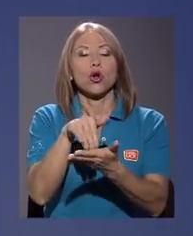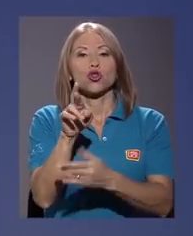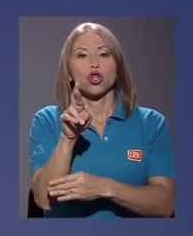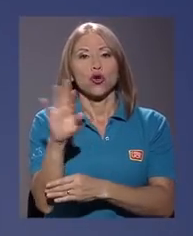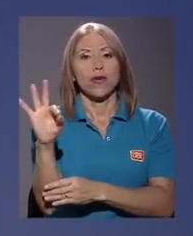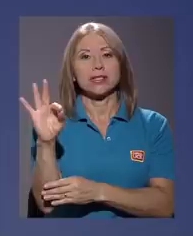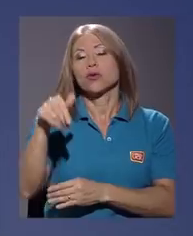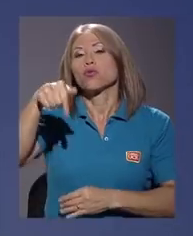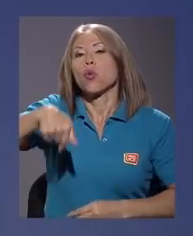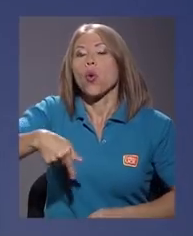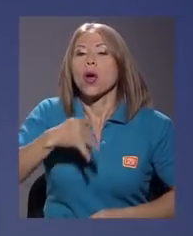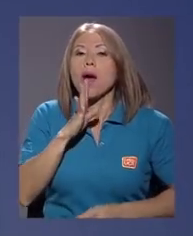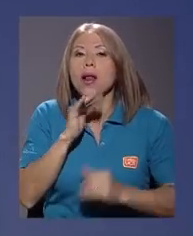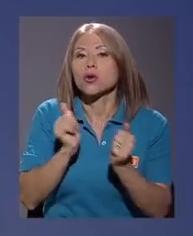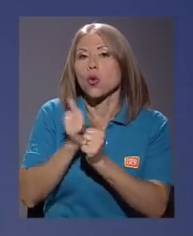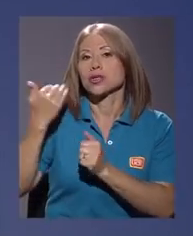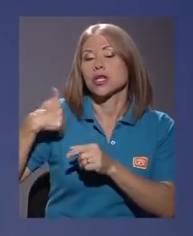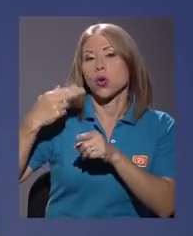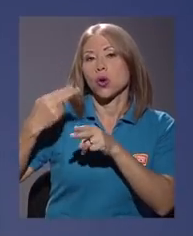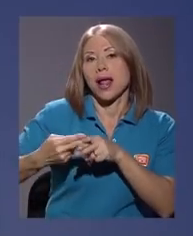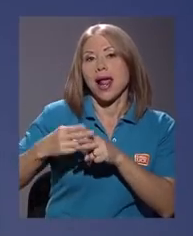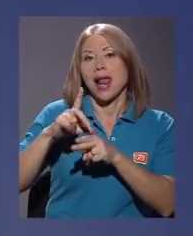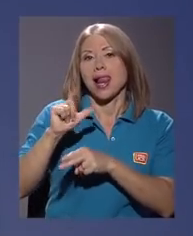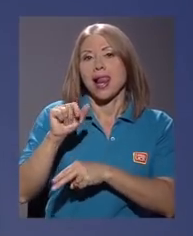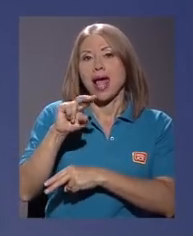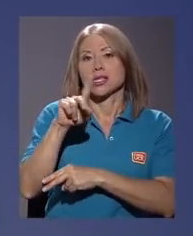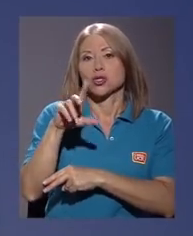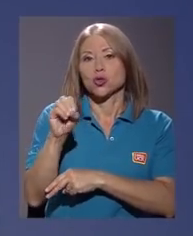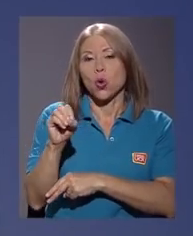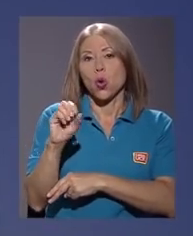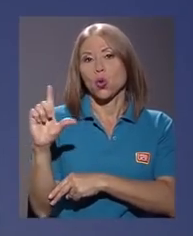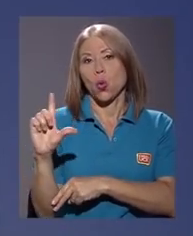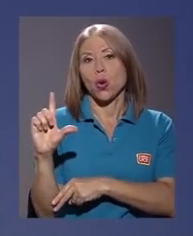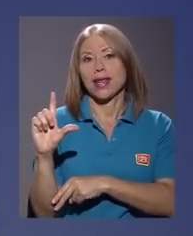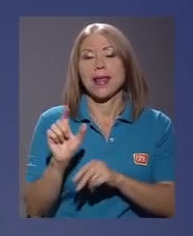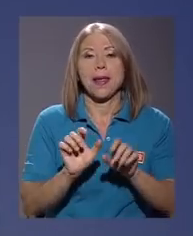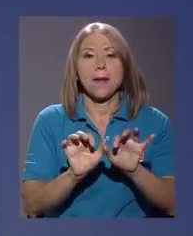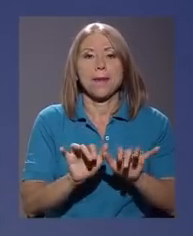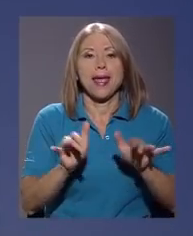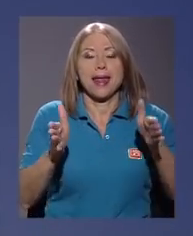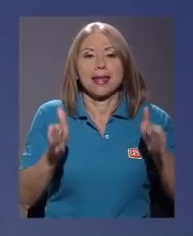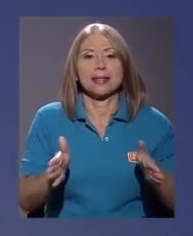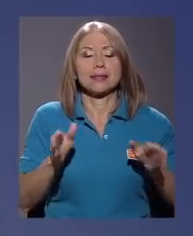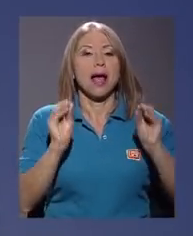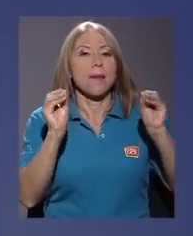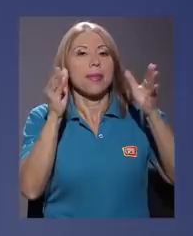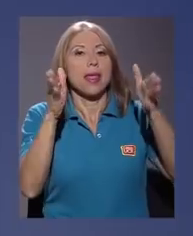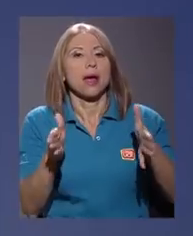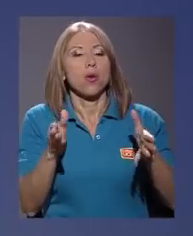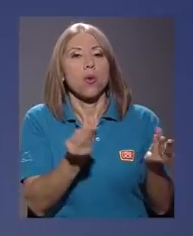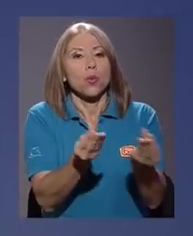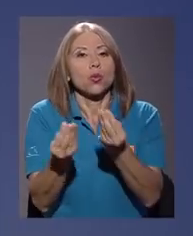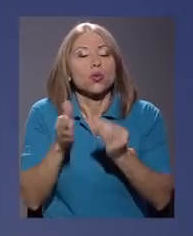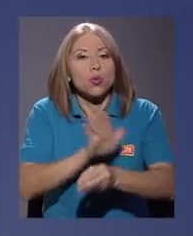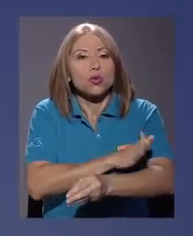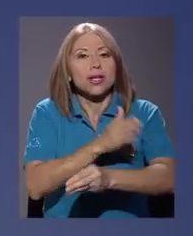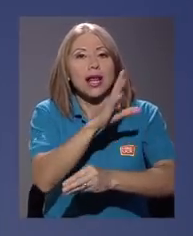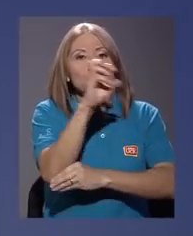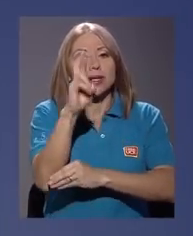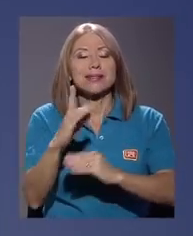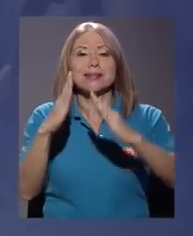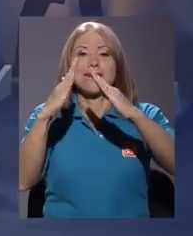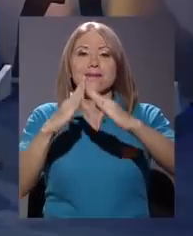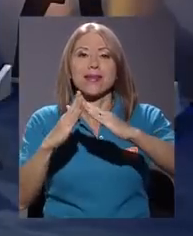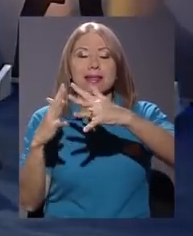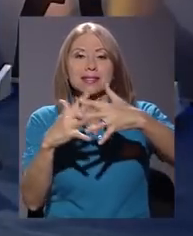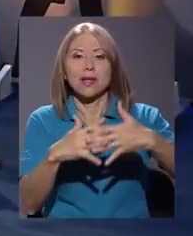hoy nos encontramos conversando con el señor lanzo luconi pianista pedagogo y productor musical costarricense radicado en los Estados